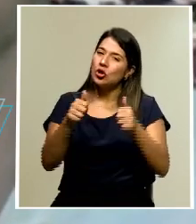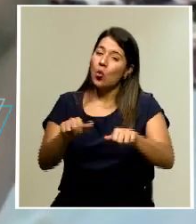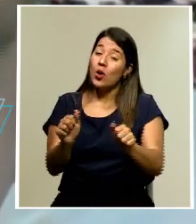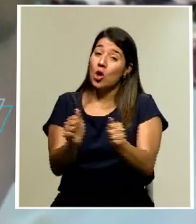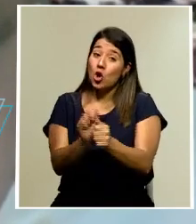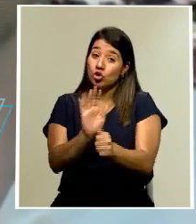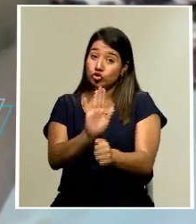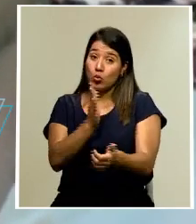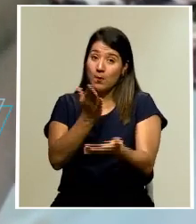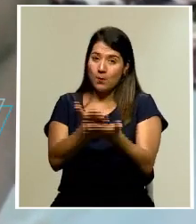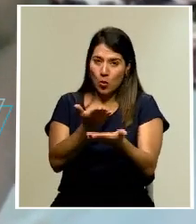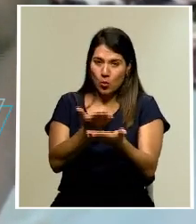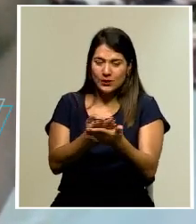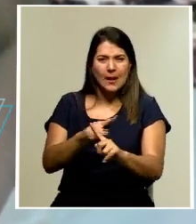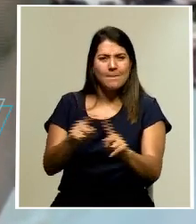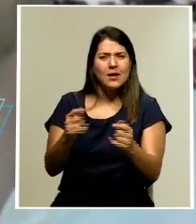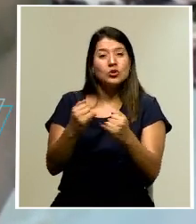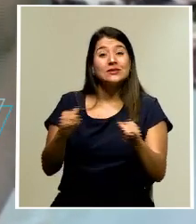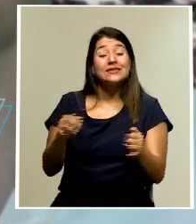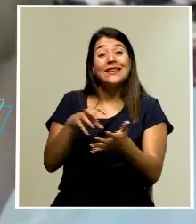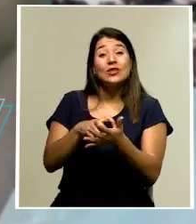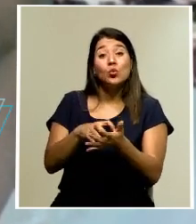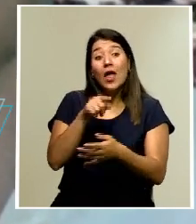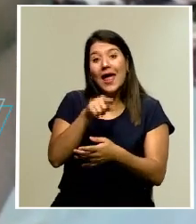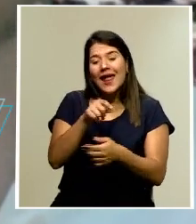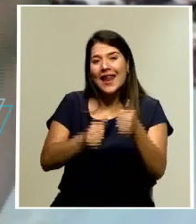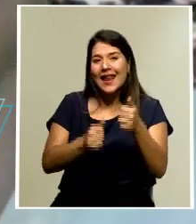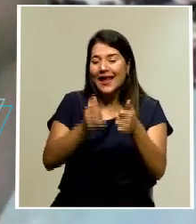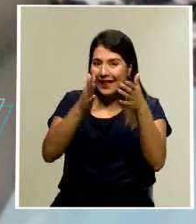propuestas, pero sin duda alguna ha sido un candidato